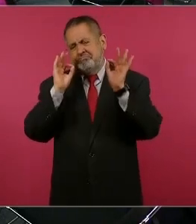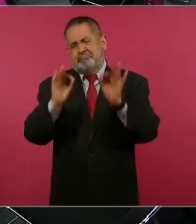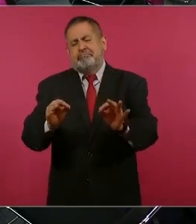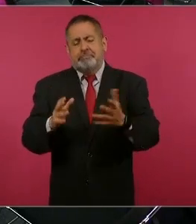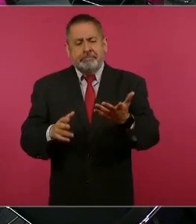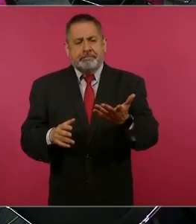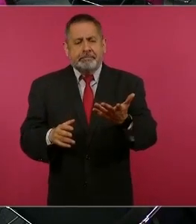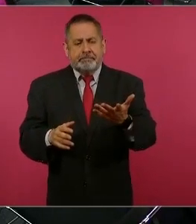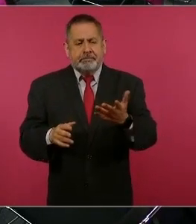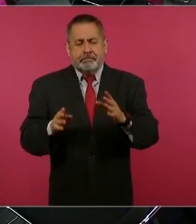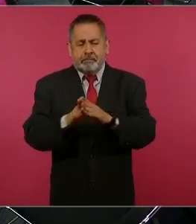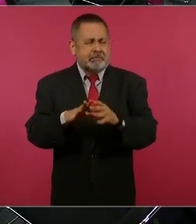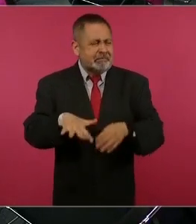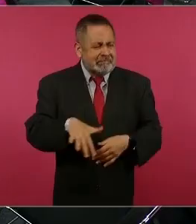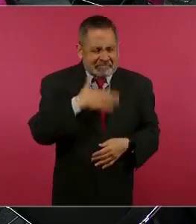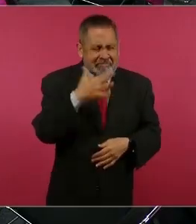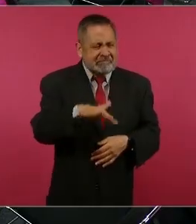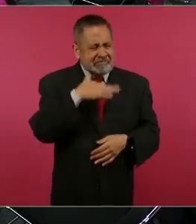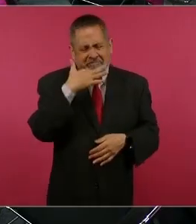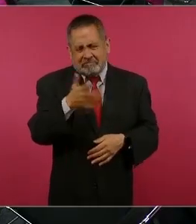por no permitir la corrupción,